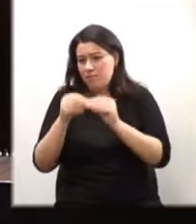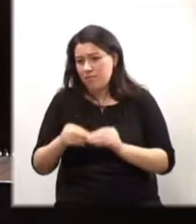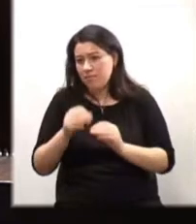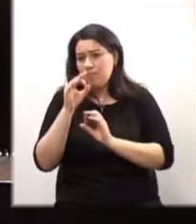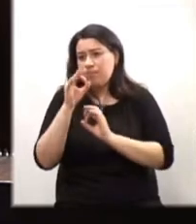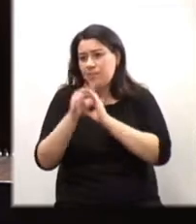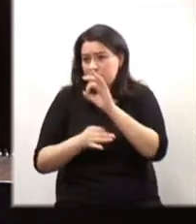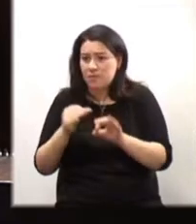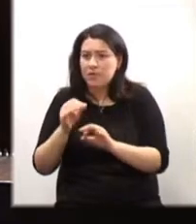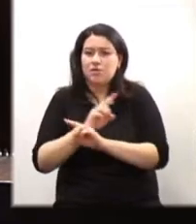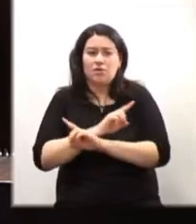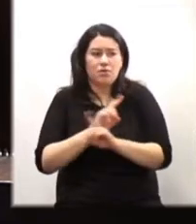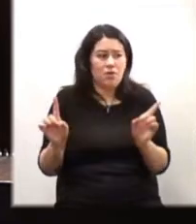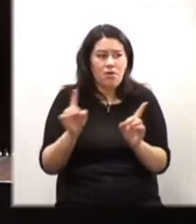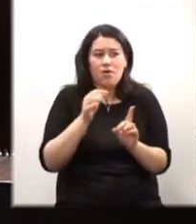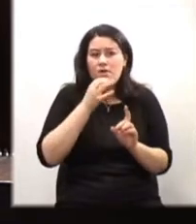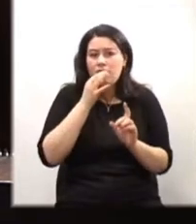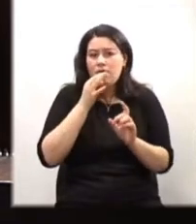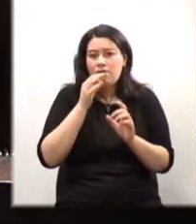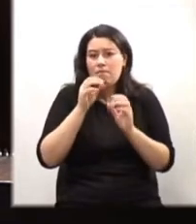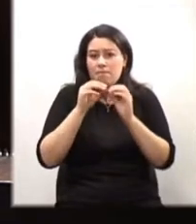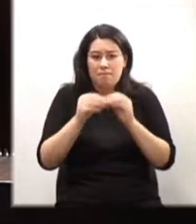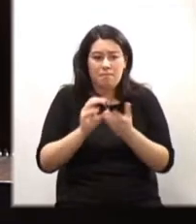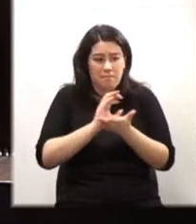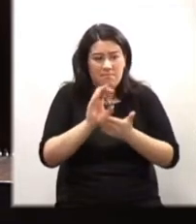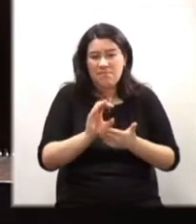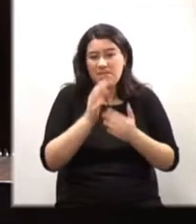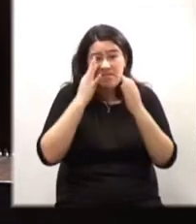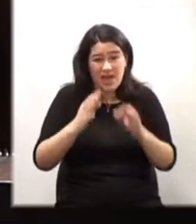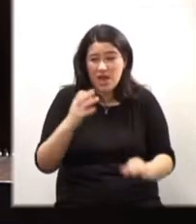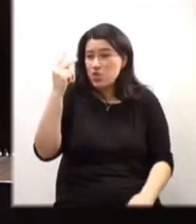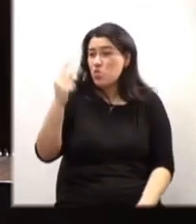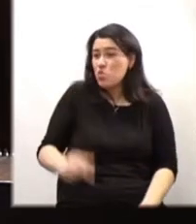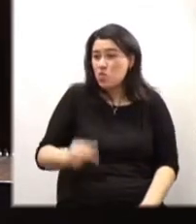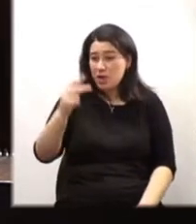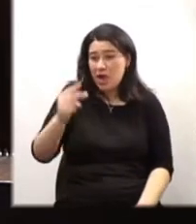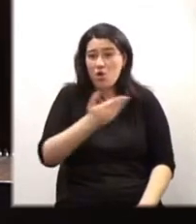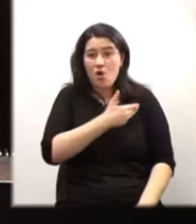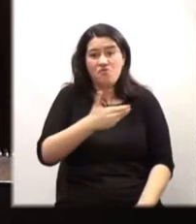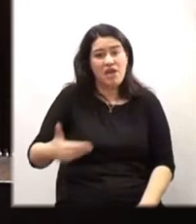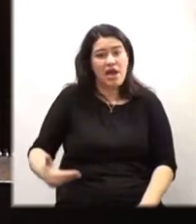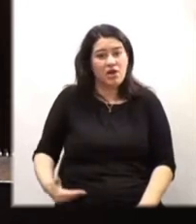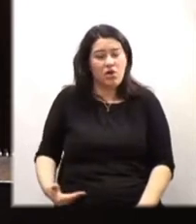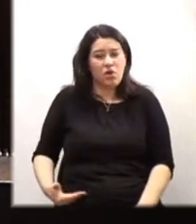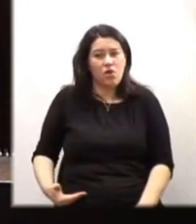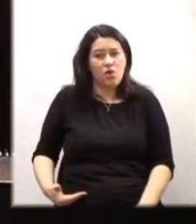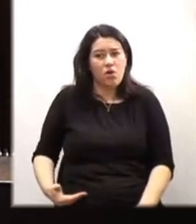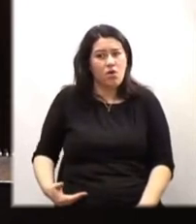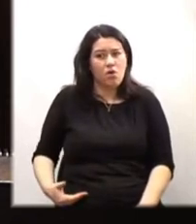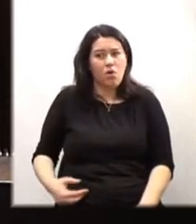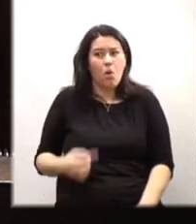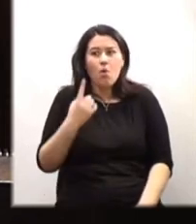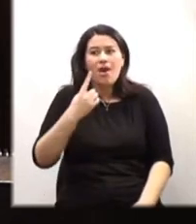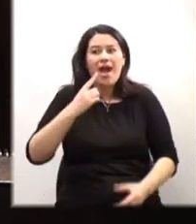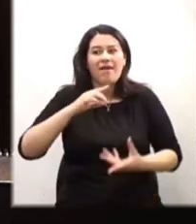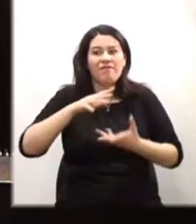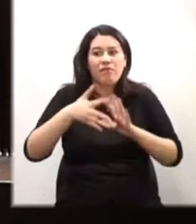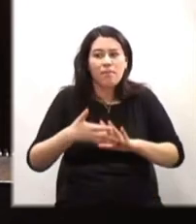no lo expresaron las rendiciones de cuentas. O sea, nunca hubo por parte del gobierno una visión plasmada